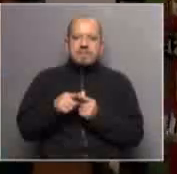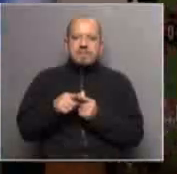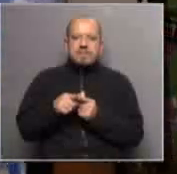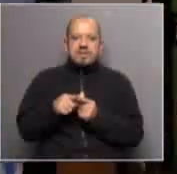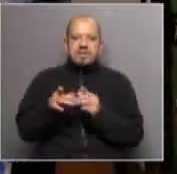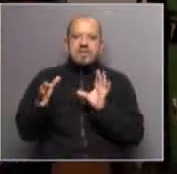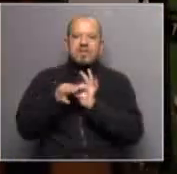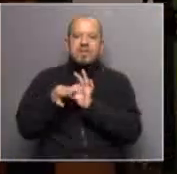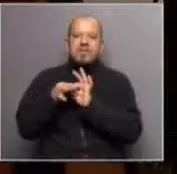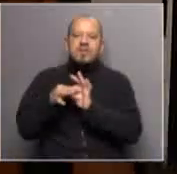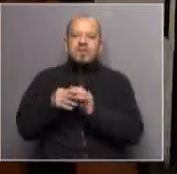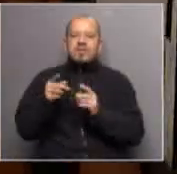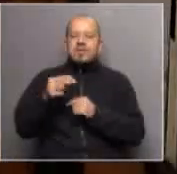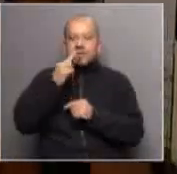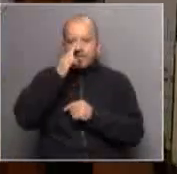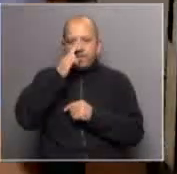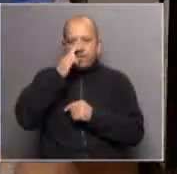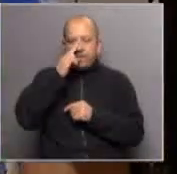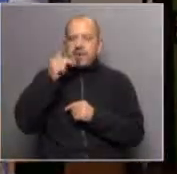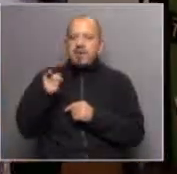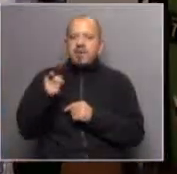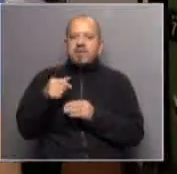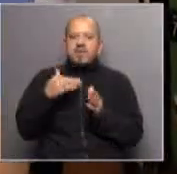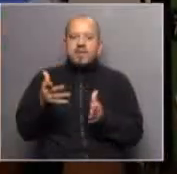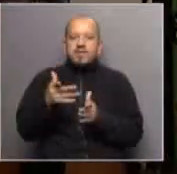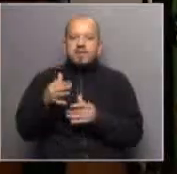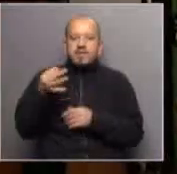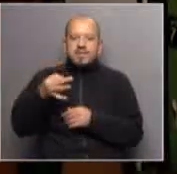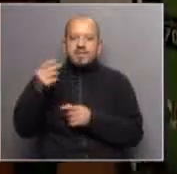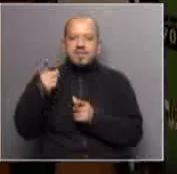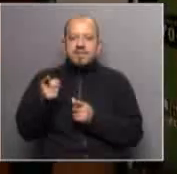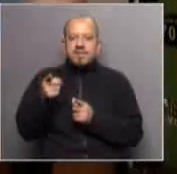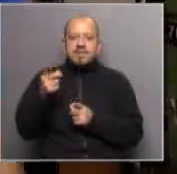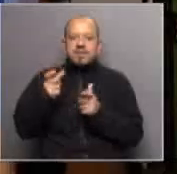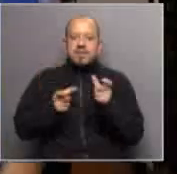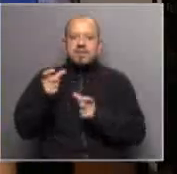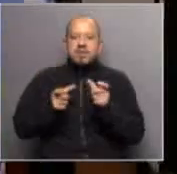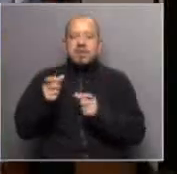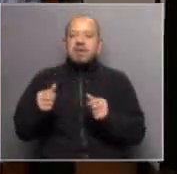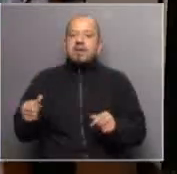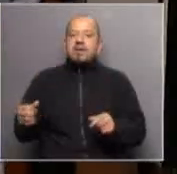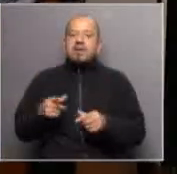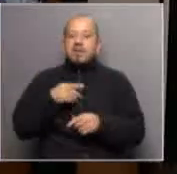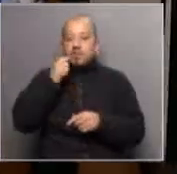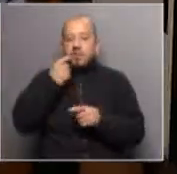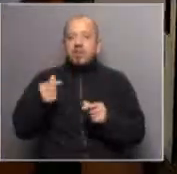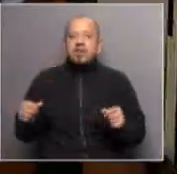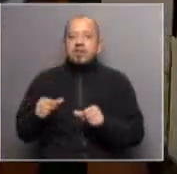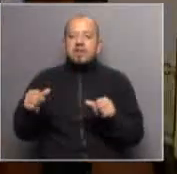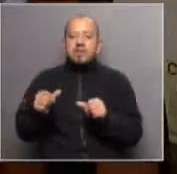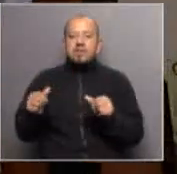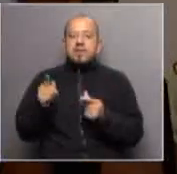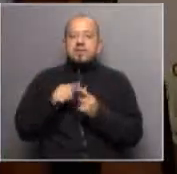panes. Es un panadero bastante especial y bueno, a la gente le gusta mucho lo que hace, pero me parece que tiene como una